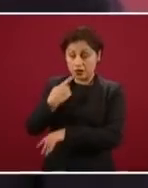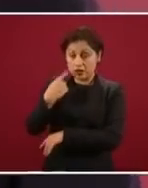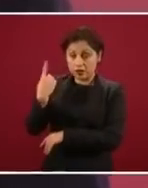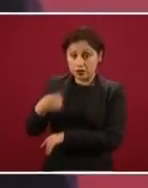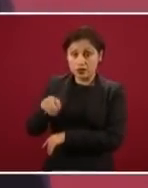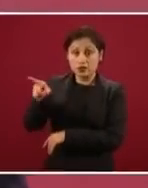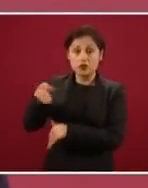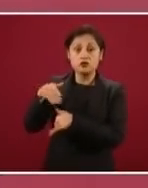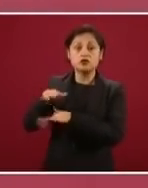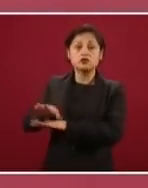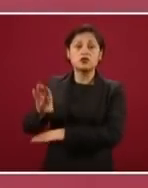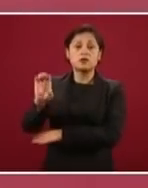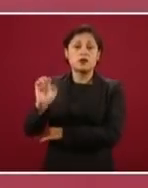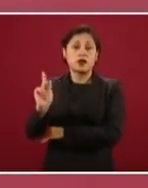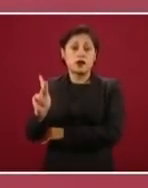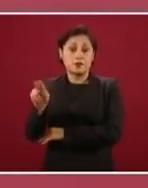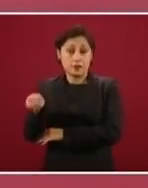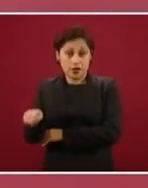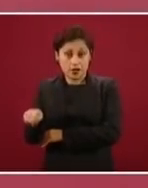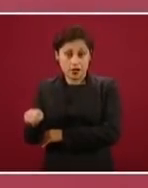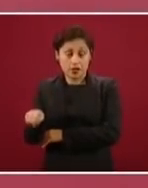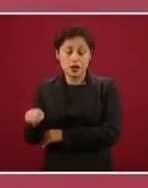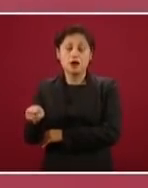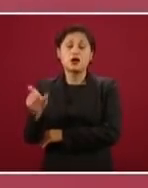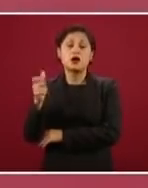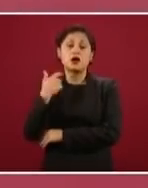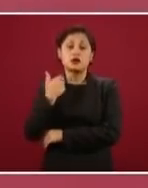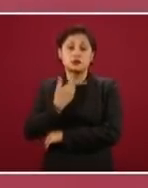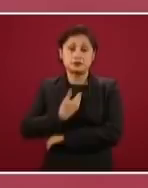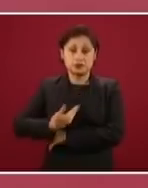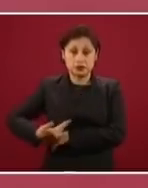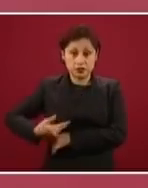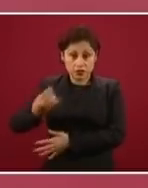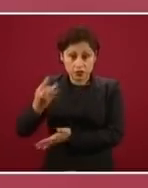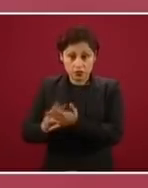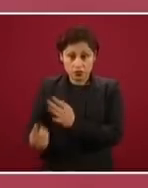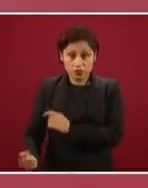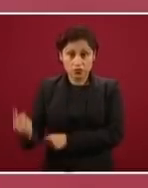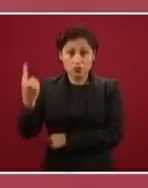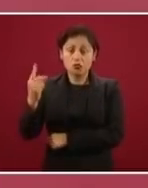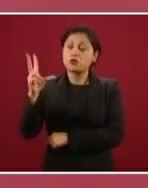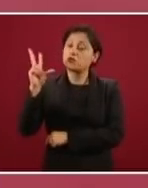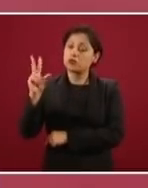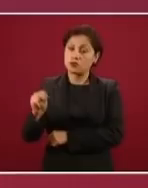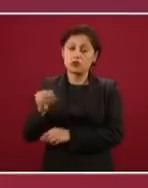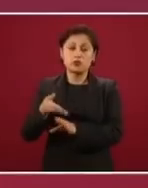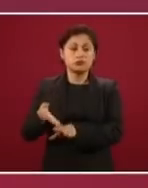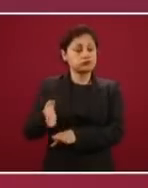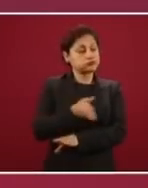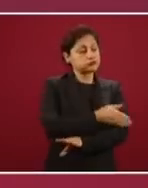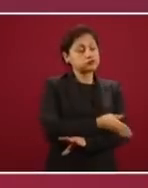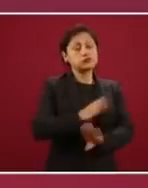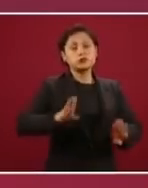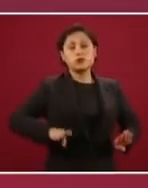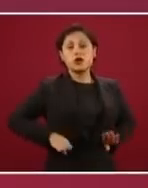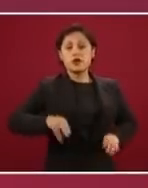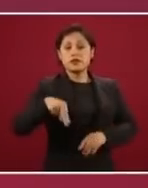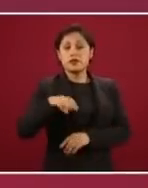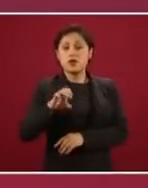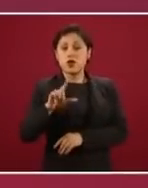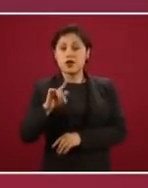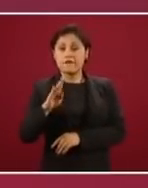contra todos los ex presidentes del período neoliberal los que causaron